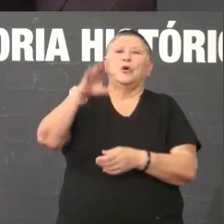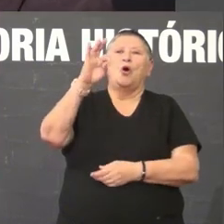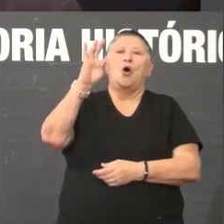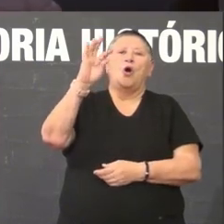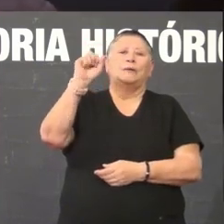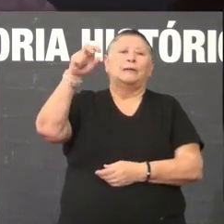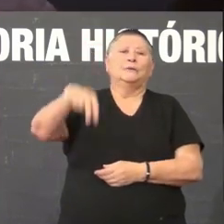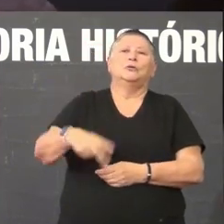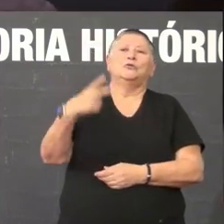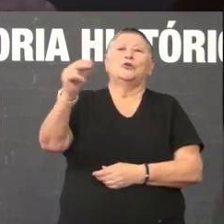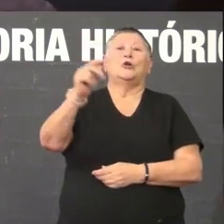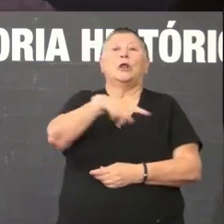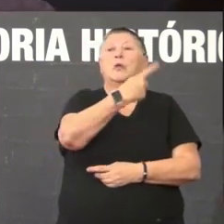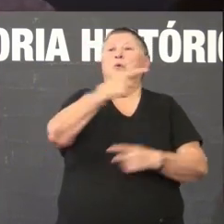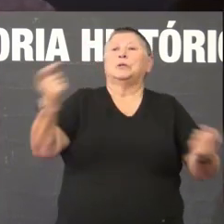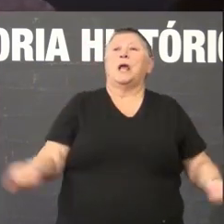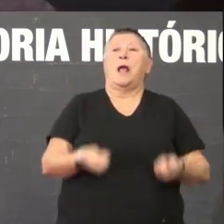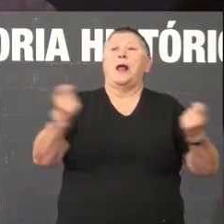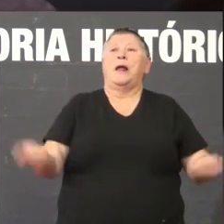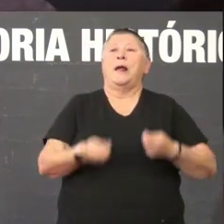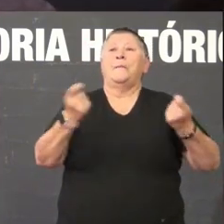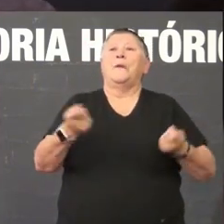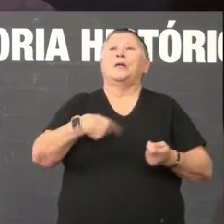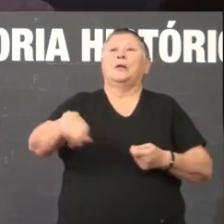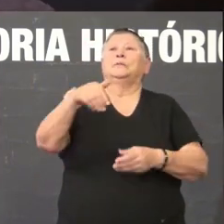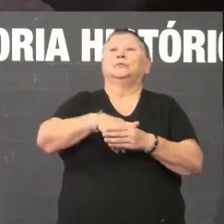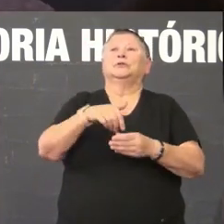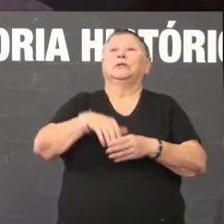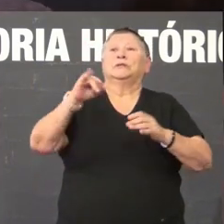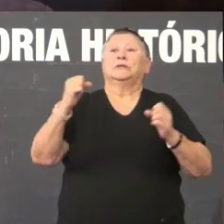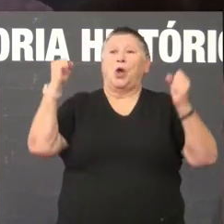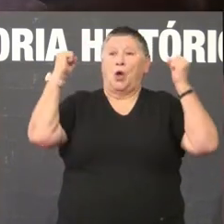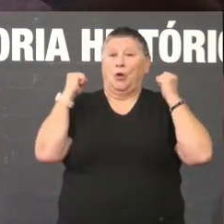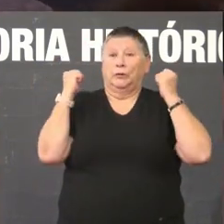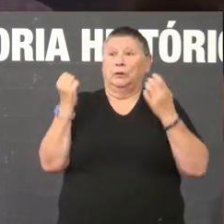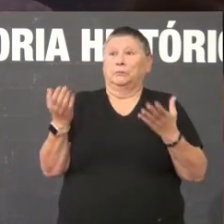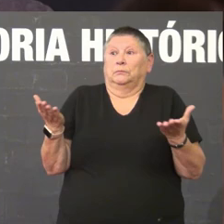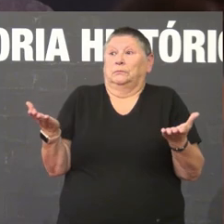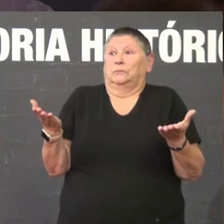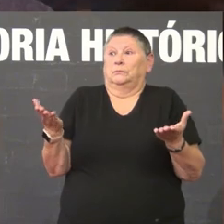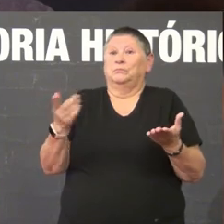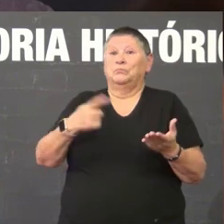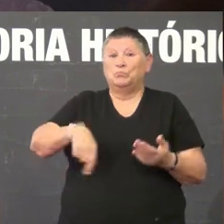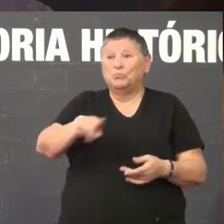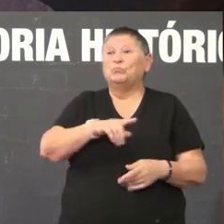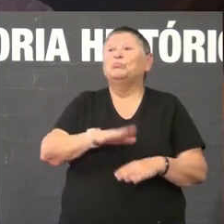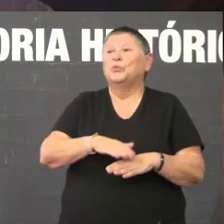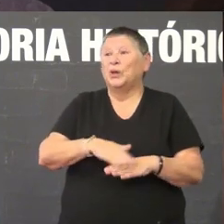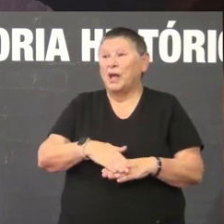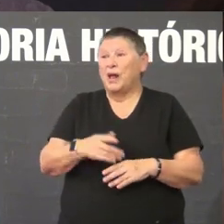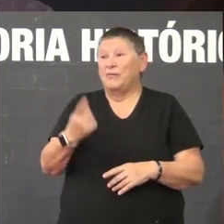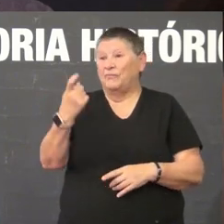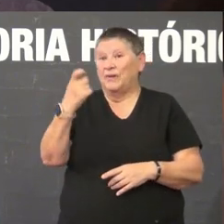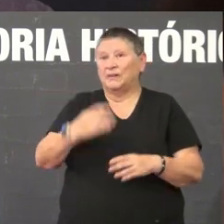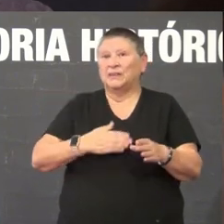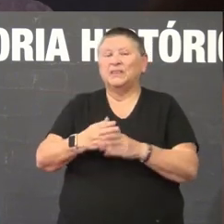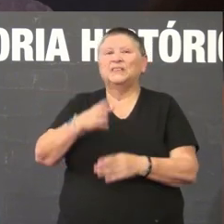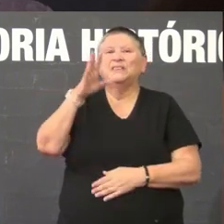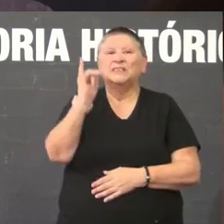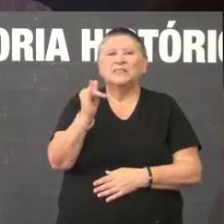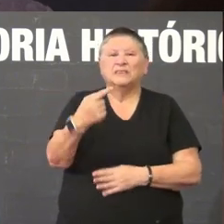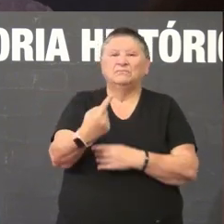unha puta campaña para que se saíra OTAN sí. Porque non somos un Estado soberano, porque tiñamos que entrar sí ou sí